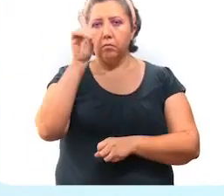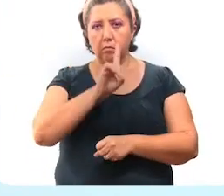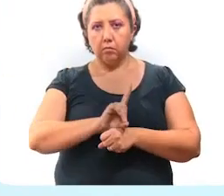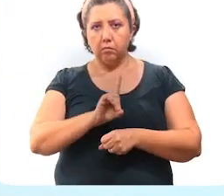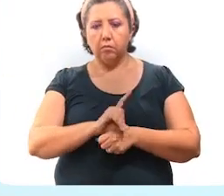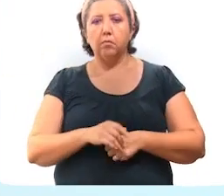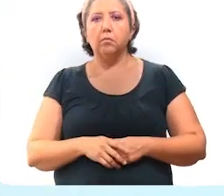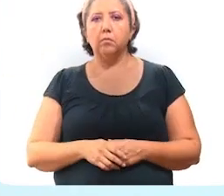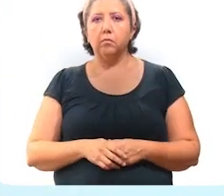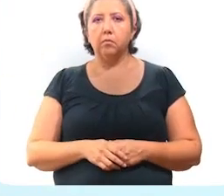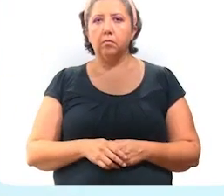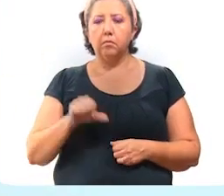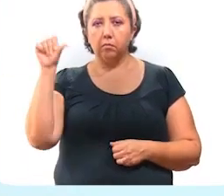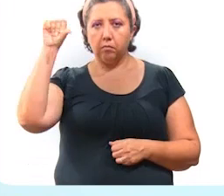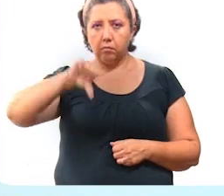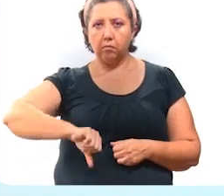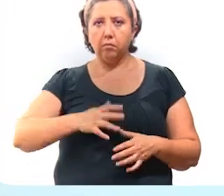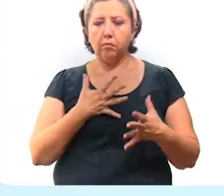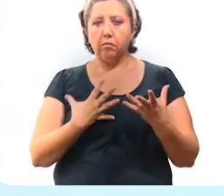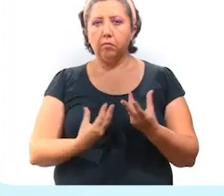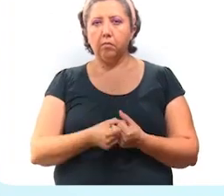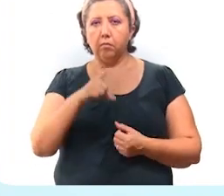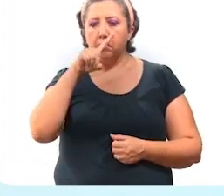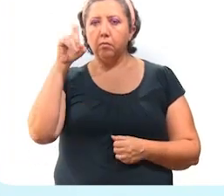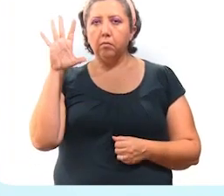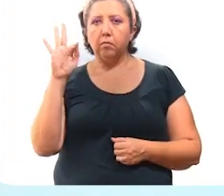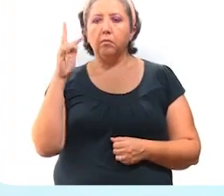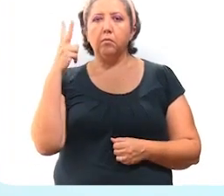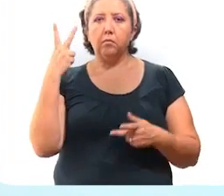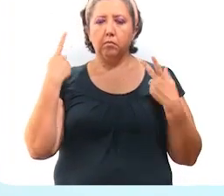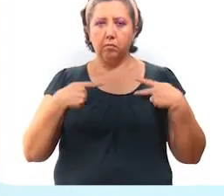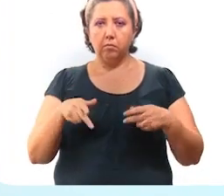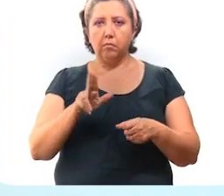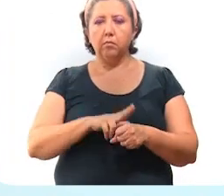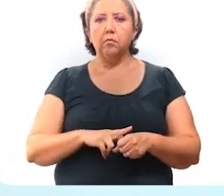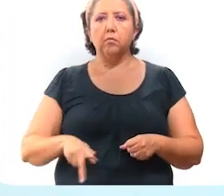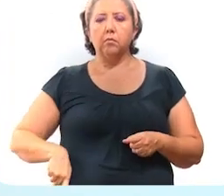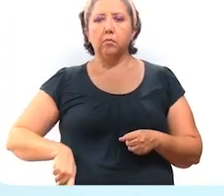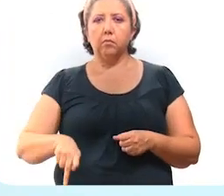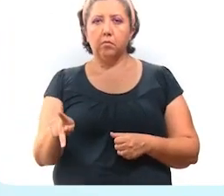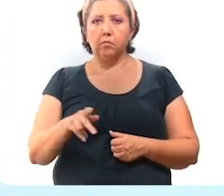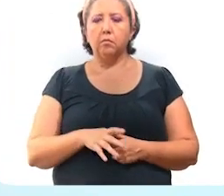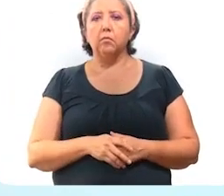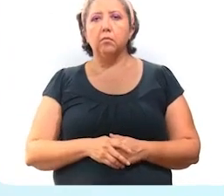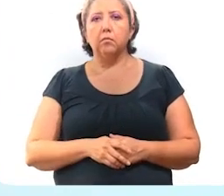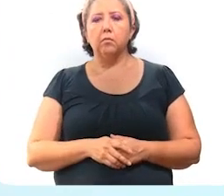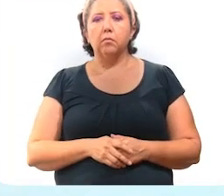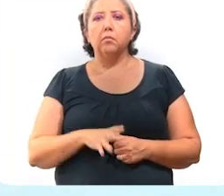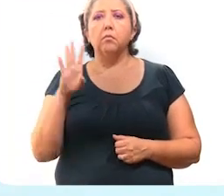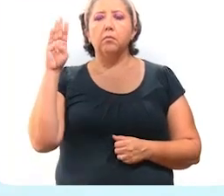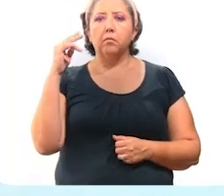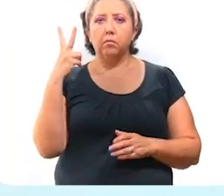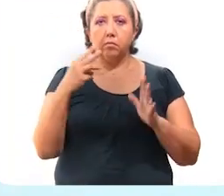los ingresos diarios. El día de hoy tenemos 142 pacientes en hospitales públicos.